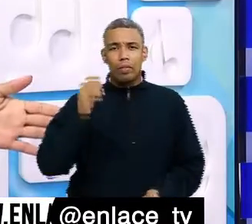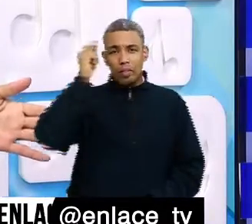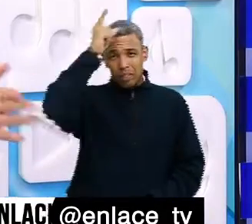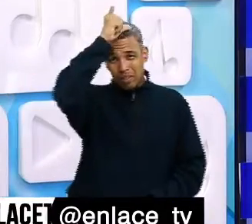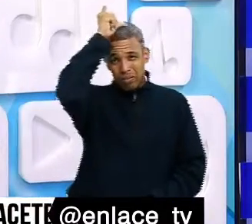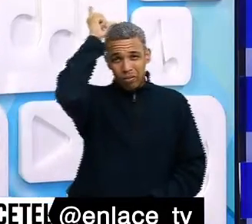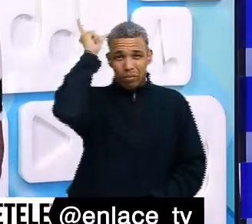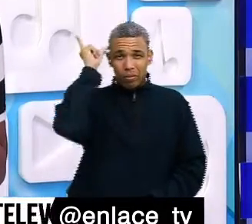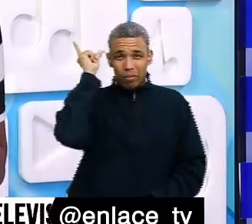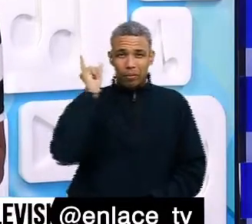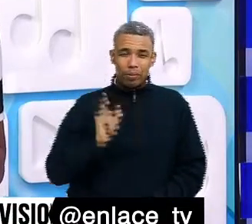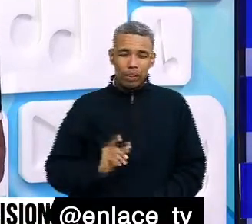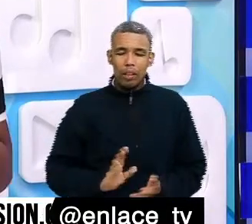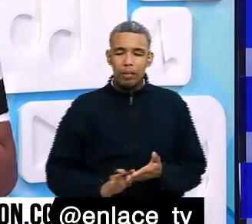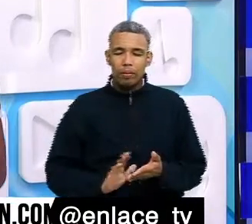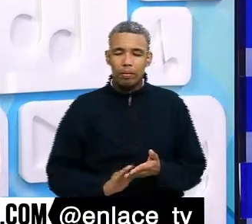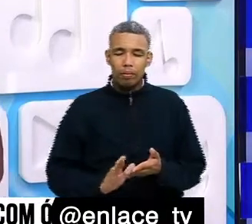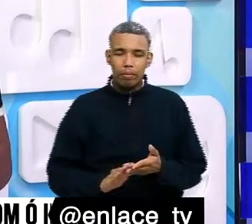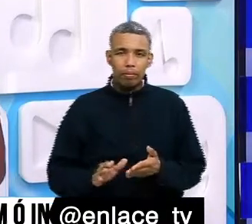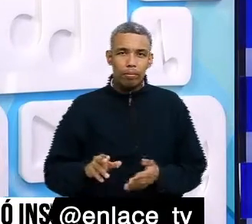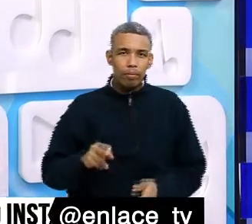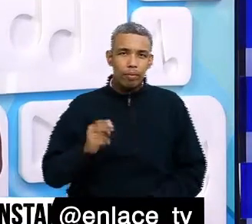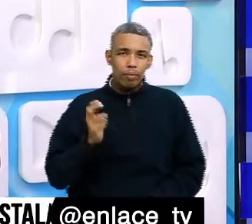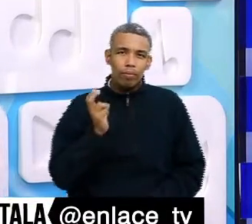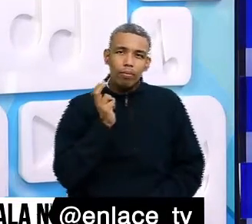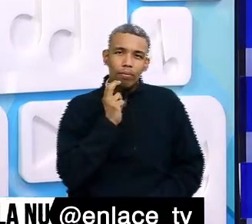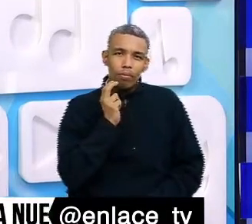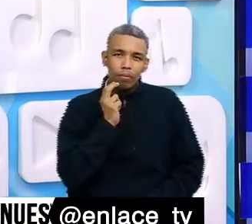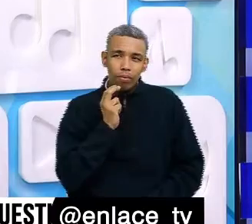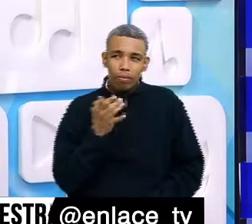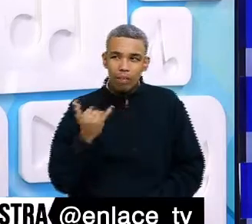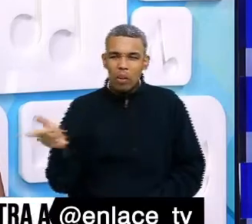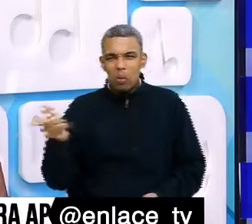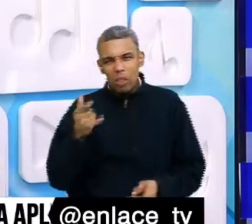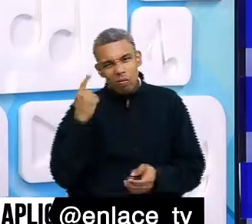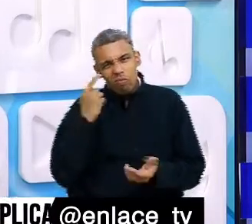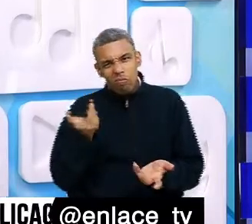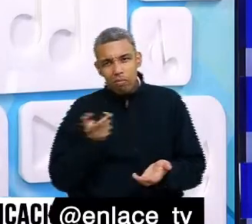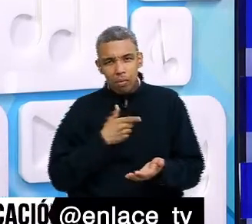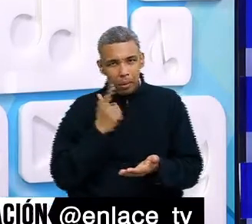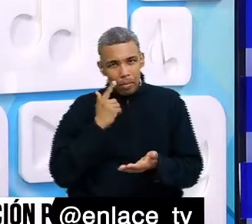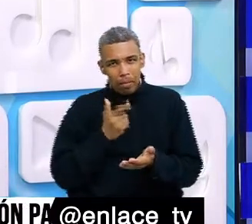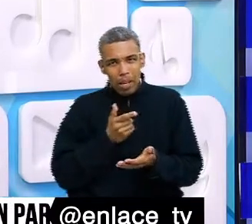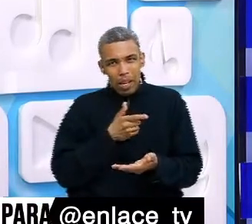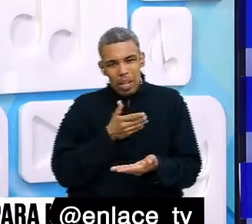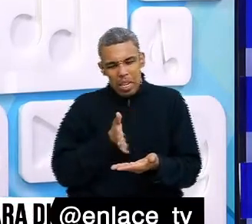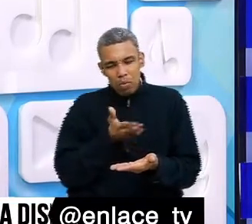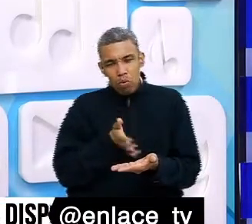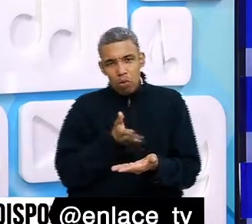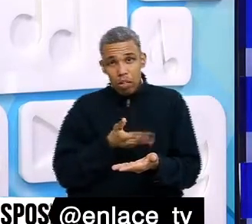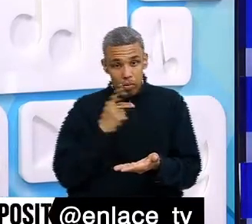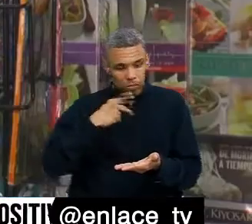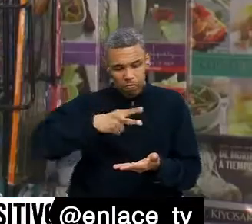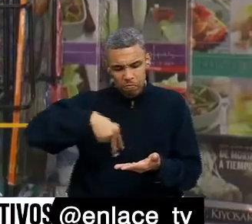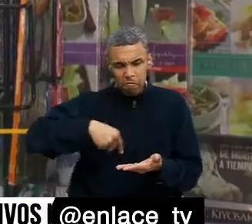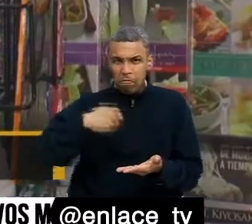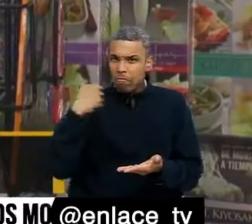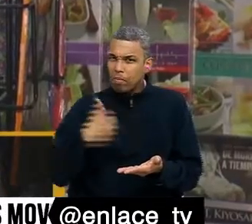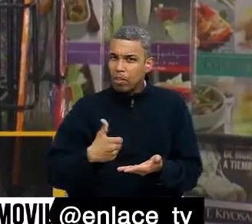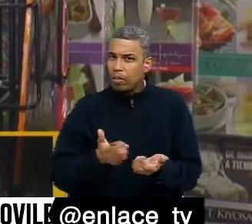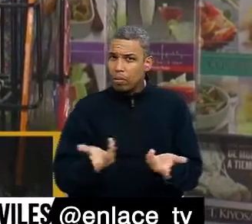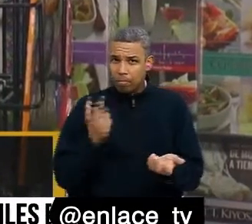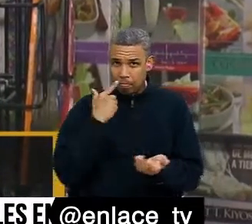de vacaciones e inicio de semana nos trae nuestro libro recomendado. Neila, buenas tardes, adelante. Hola Sara,